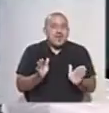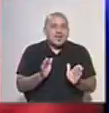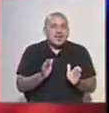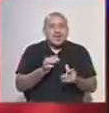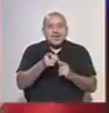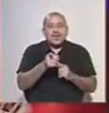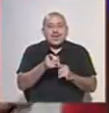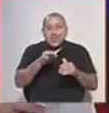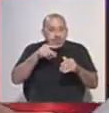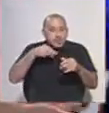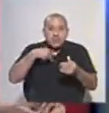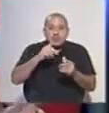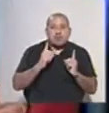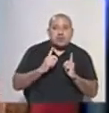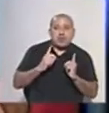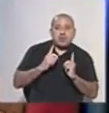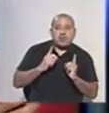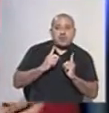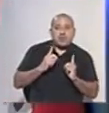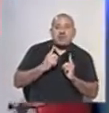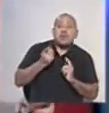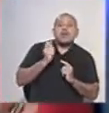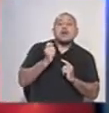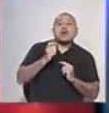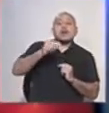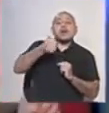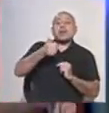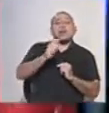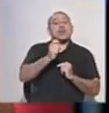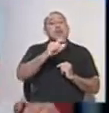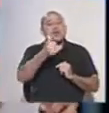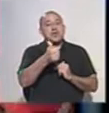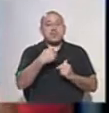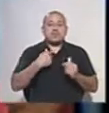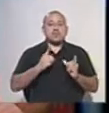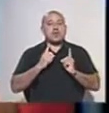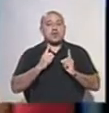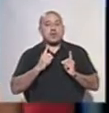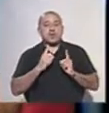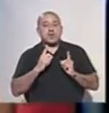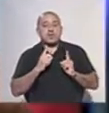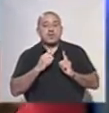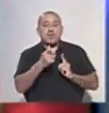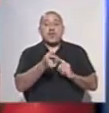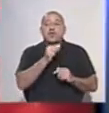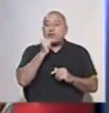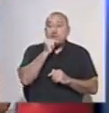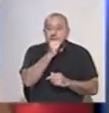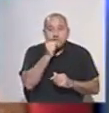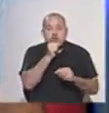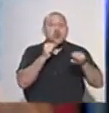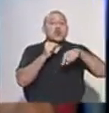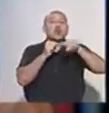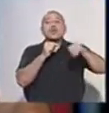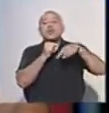metí en el túnel y toda la gente esperando que yo emergiera del otro lado para ver quién había ganado. Y no salía y no salía, el presentador diciendo, ¿dónde está el